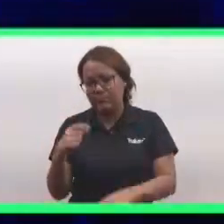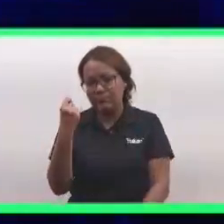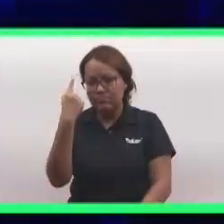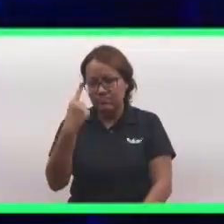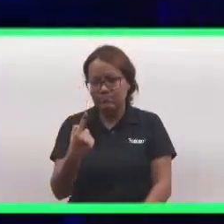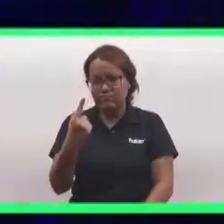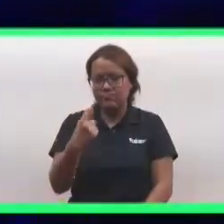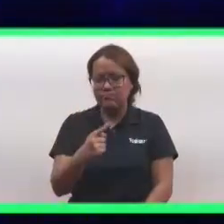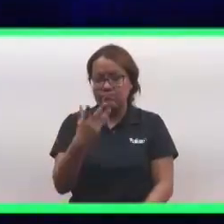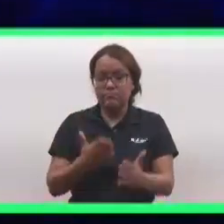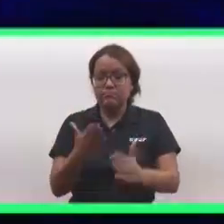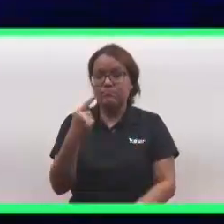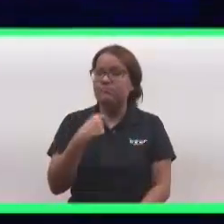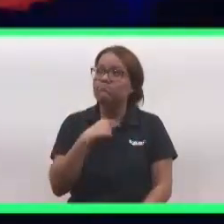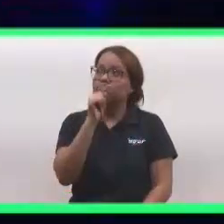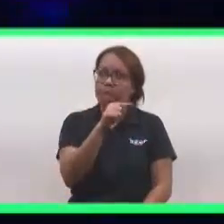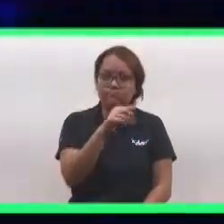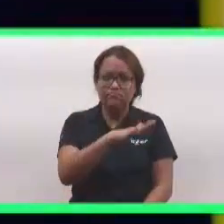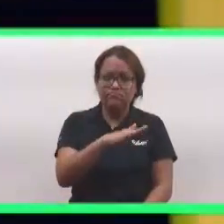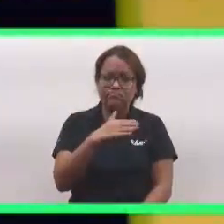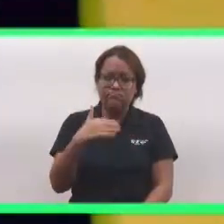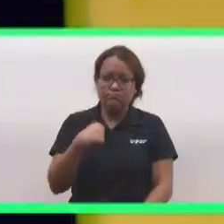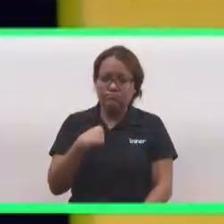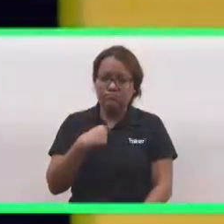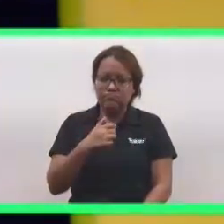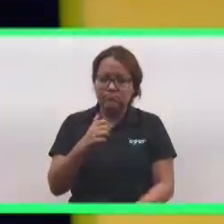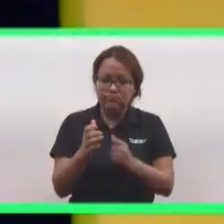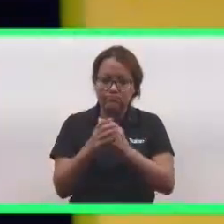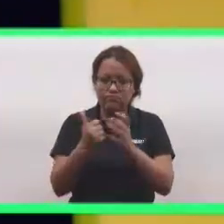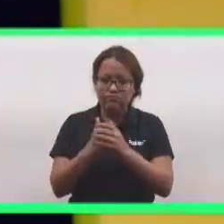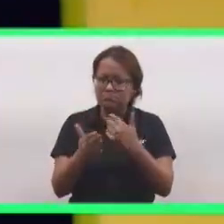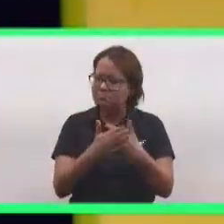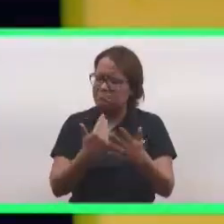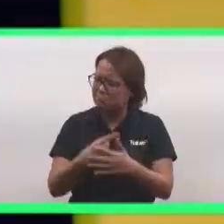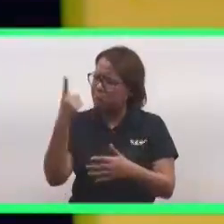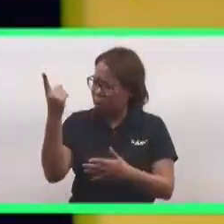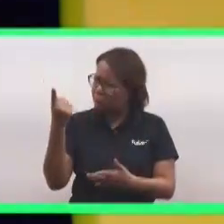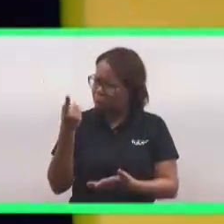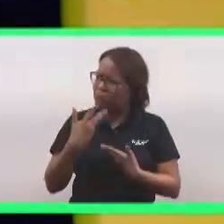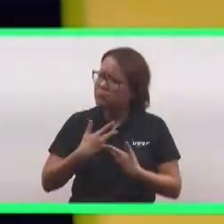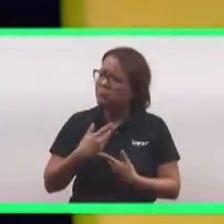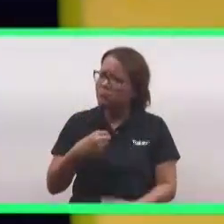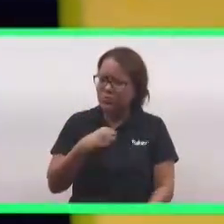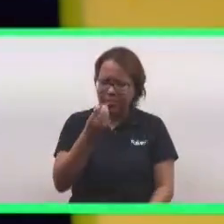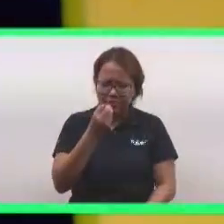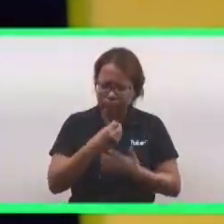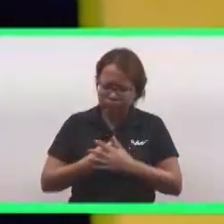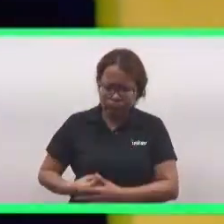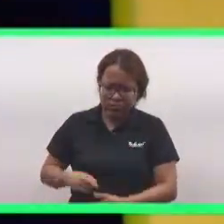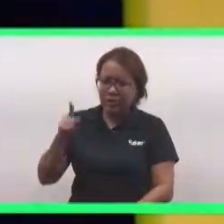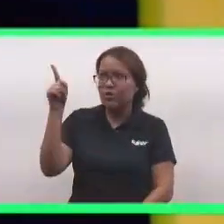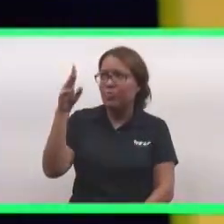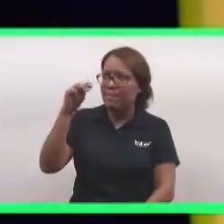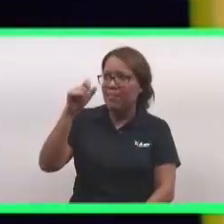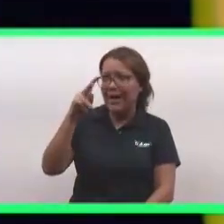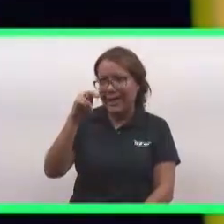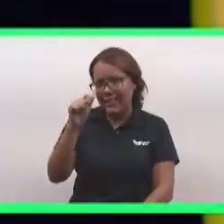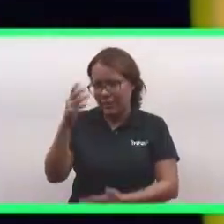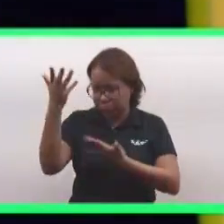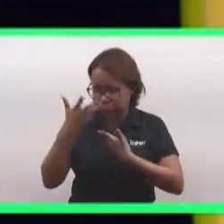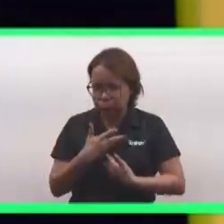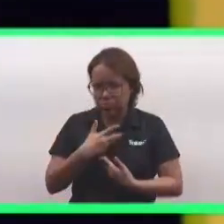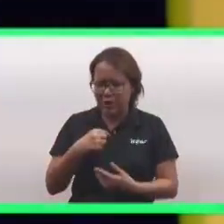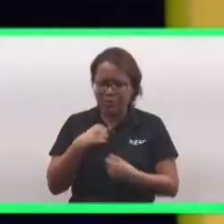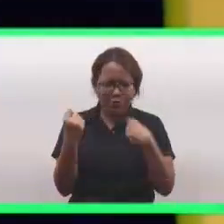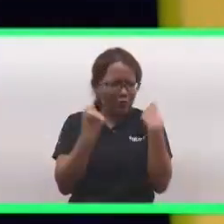lugar. Y a pesar de que me llevaste por este lugar, cuando tuve sed, me diste agua de la roca. Cuando tuve hambre, me mandaste maná. Cuando tuve frío, me mandaste esa nube